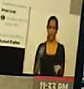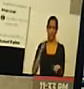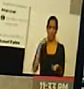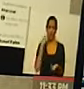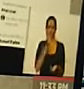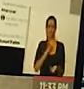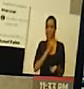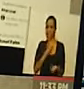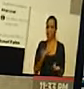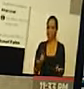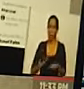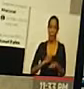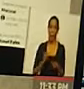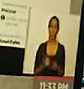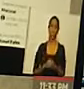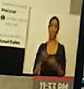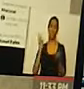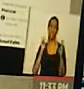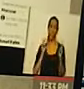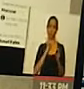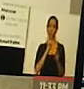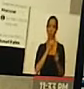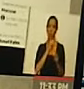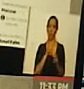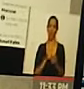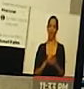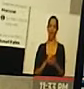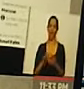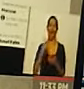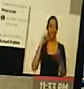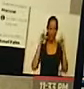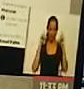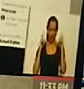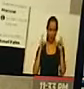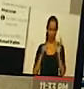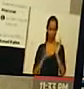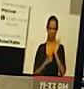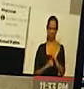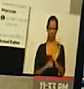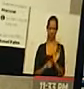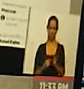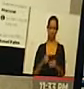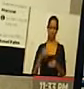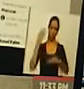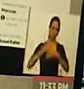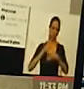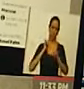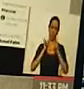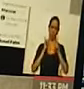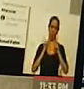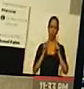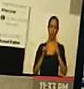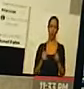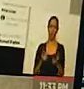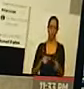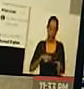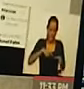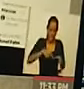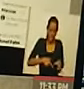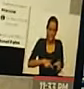es. Porque se dice su nombre, hay una foto, no se lo voy a mostrar porque si no me censura YouTube, pero bueno, donde aparece la pierna, ¿no?